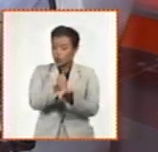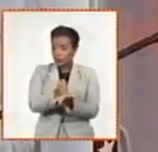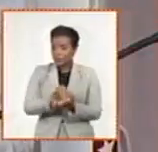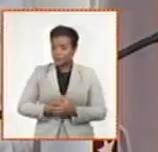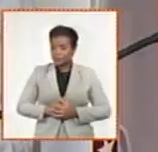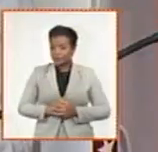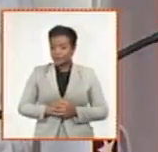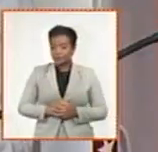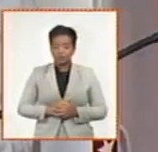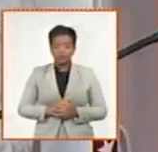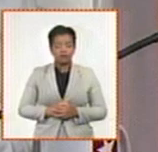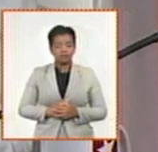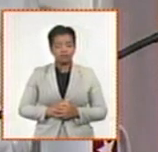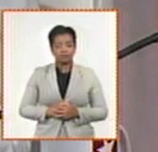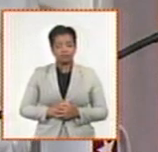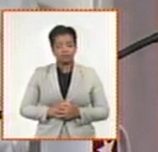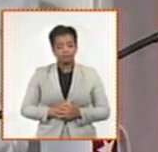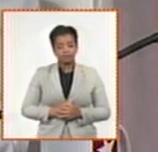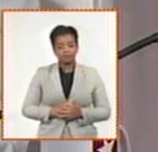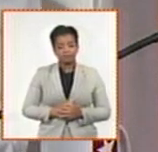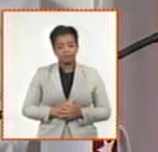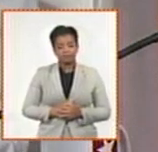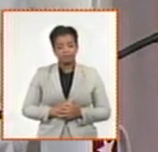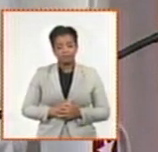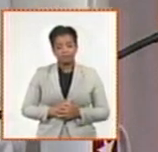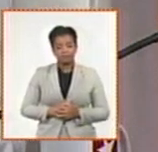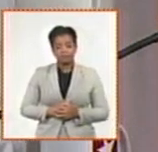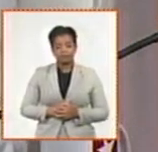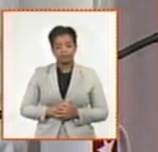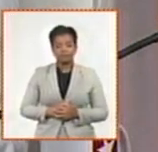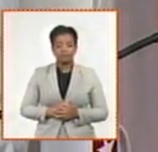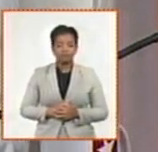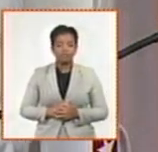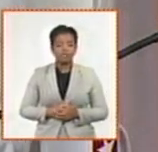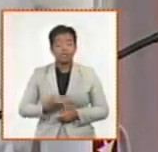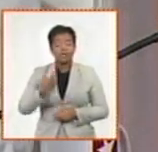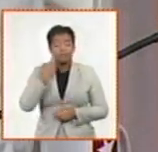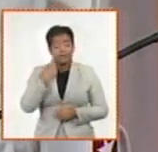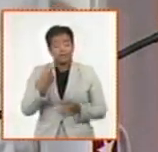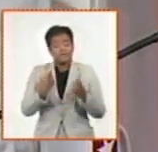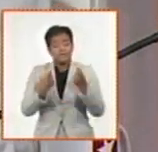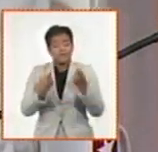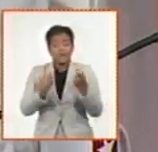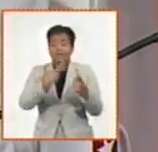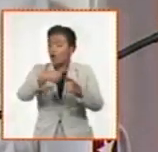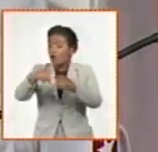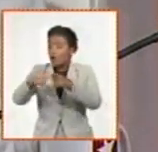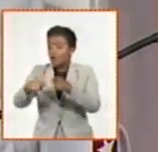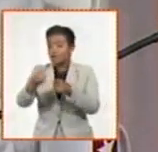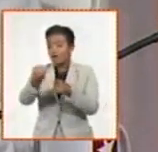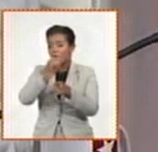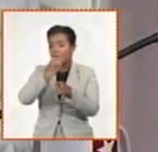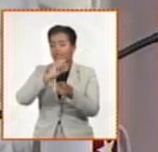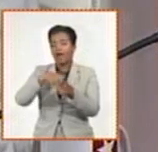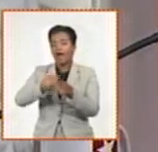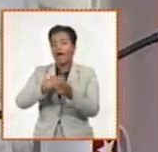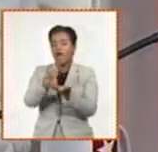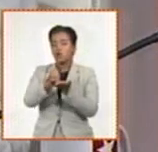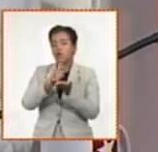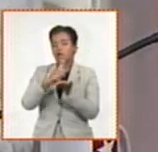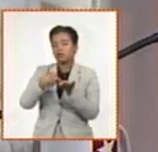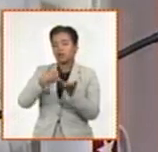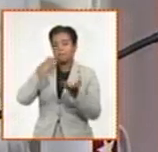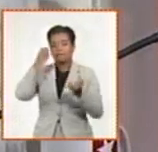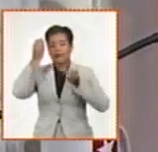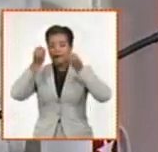yo diría que las carencias nos ayudaron a impulsar la agroecología, Pero la agroecología no solo se